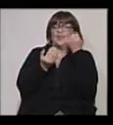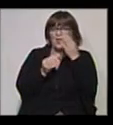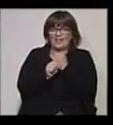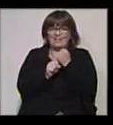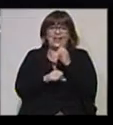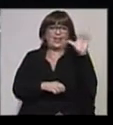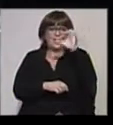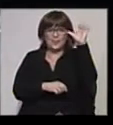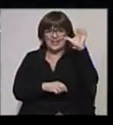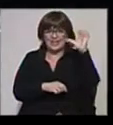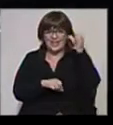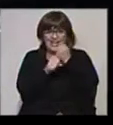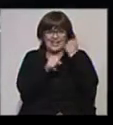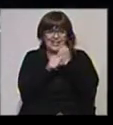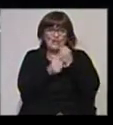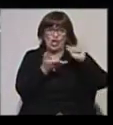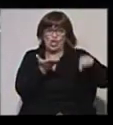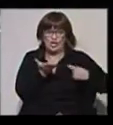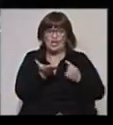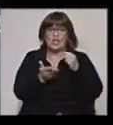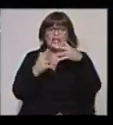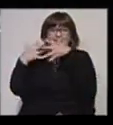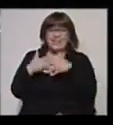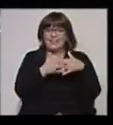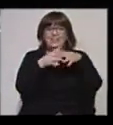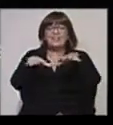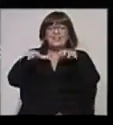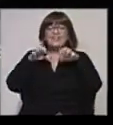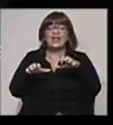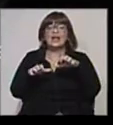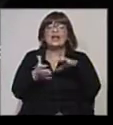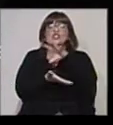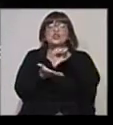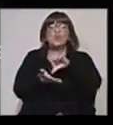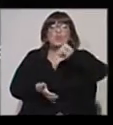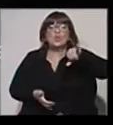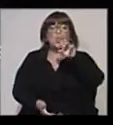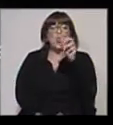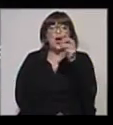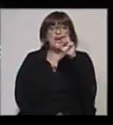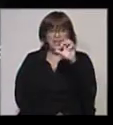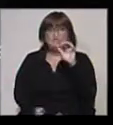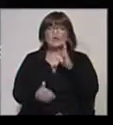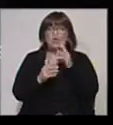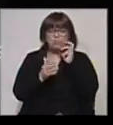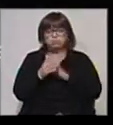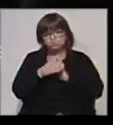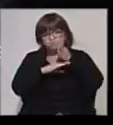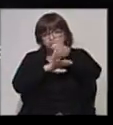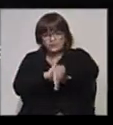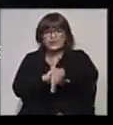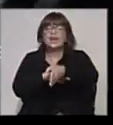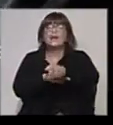empresa estadounidense. Él vivía en Ciudad Juárez, pero todos los días cruzaba la frontera hacia El Paso y